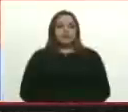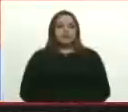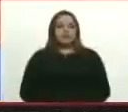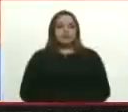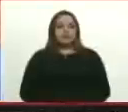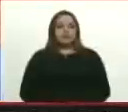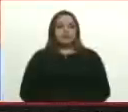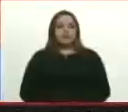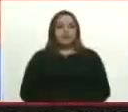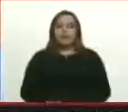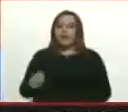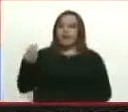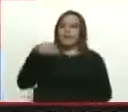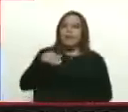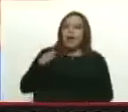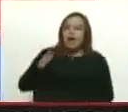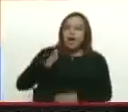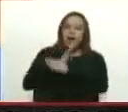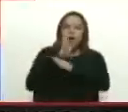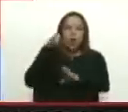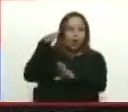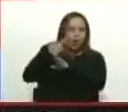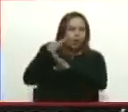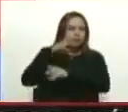Nuevas sanciones contra Rusia.